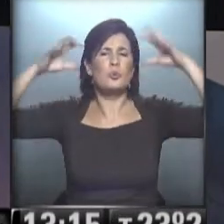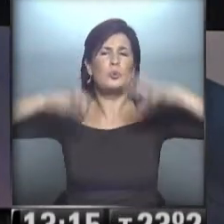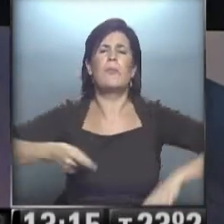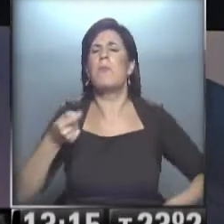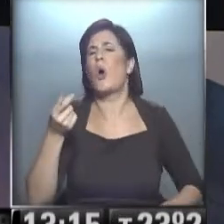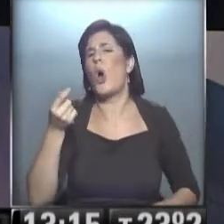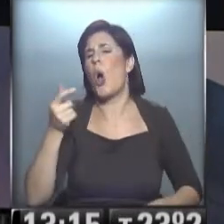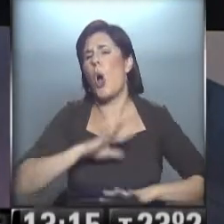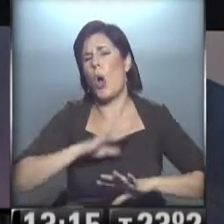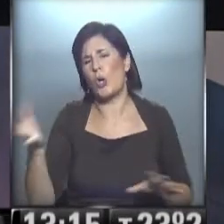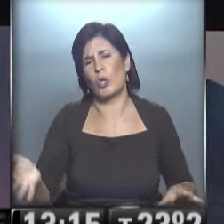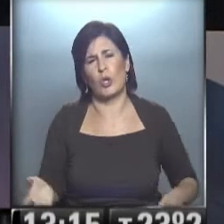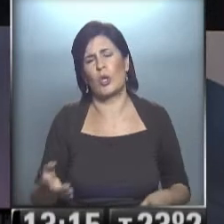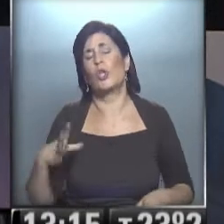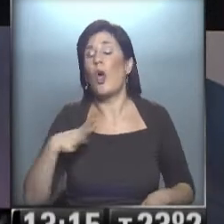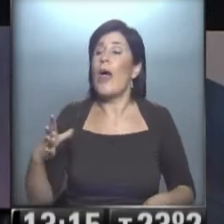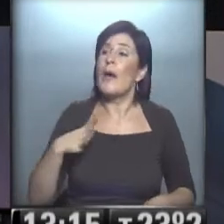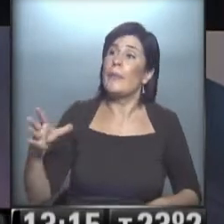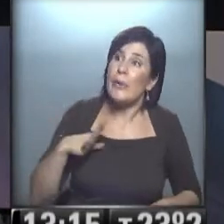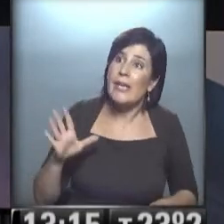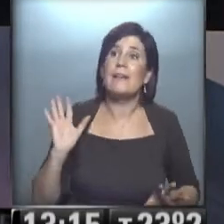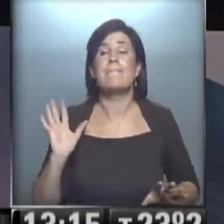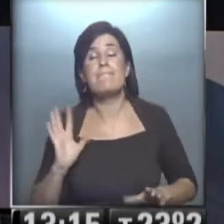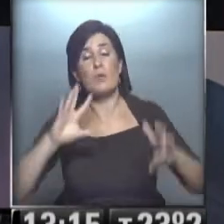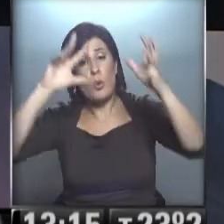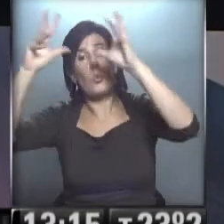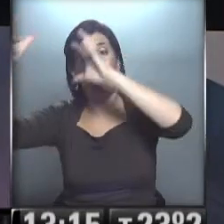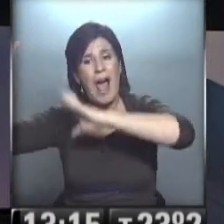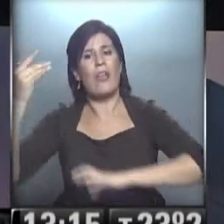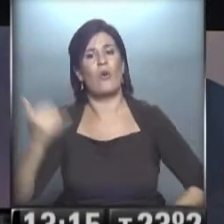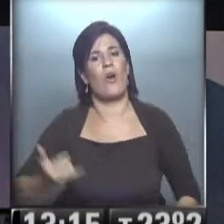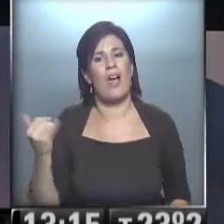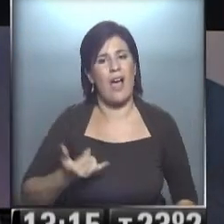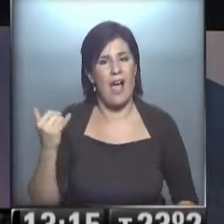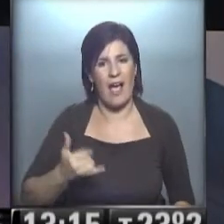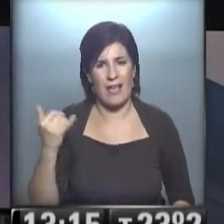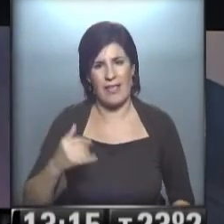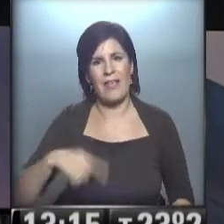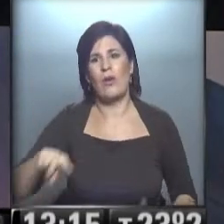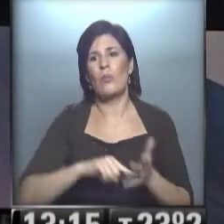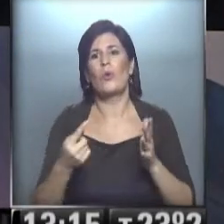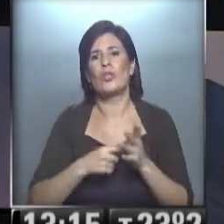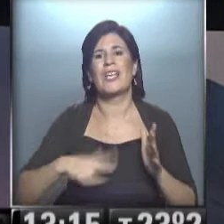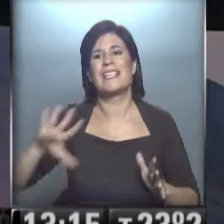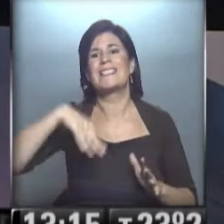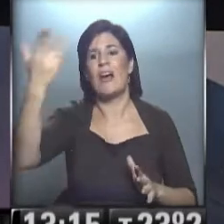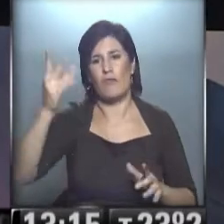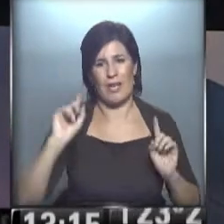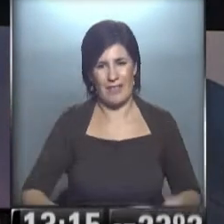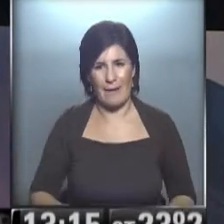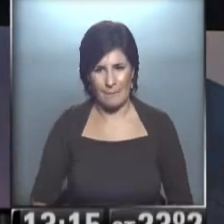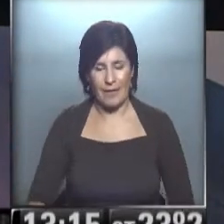y muy débiles. Es más, todavía hay algo de nubosidad en el cielo de la ciudad y el Gran Buenos Aires, pero va a ir